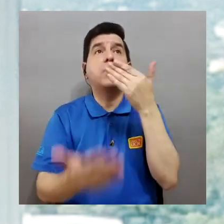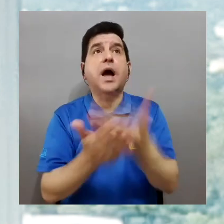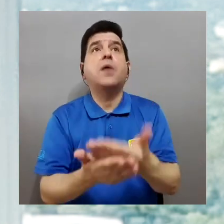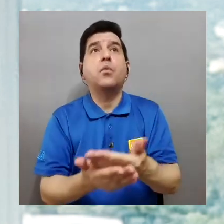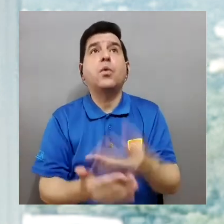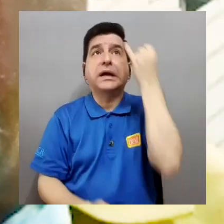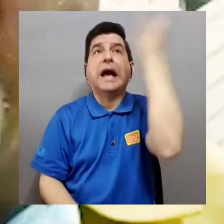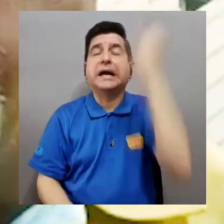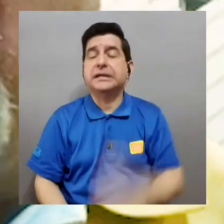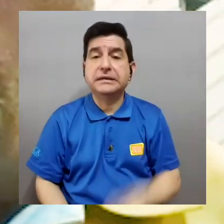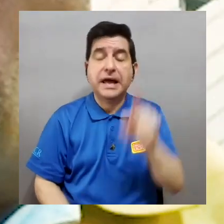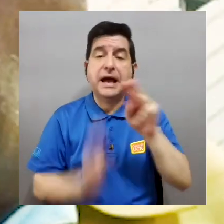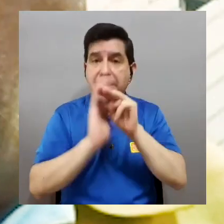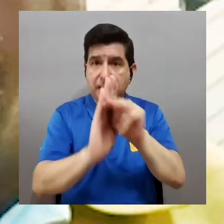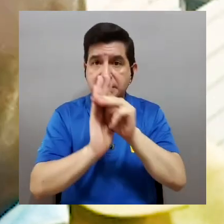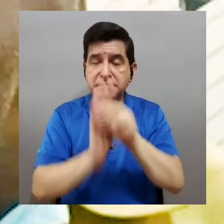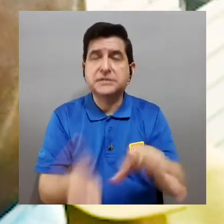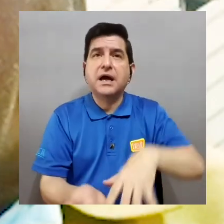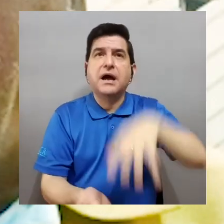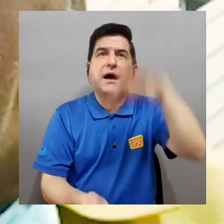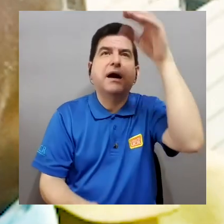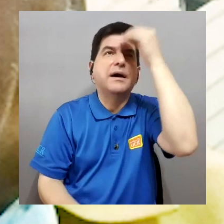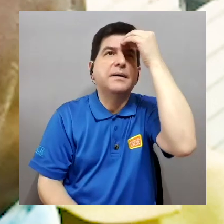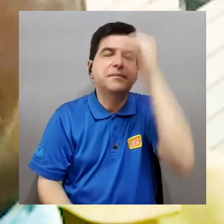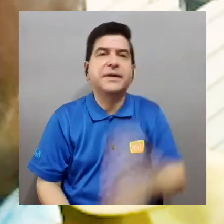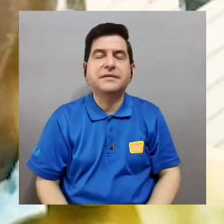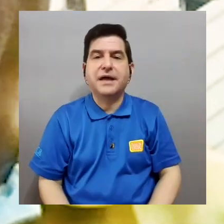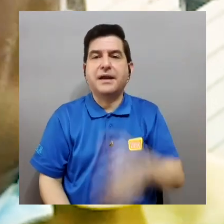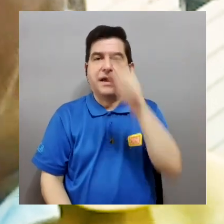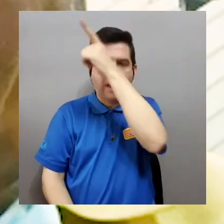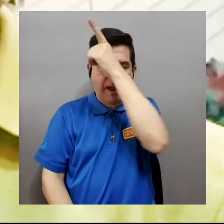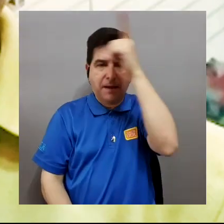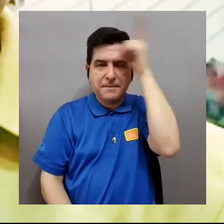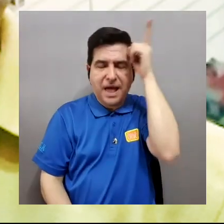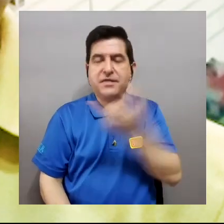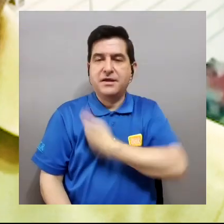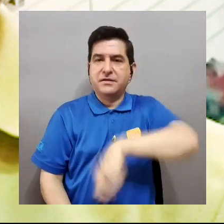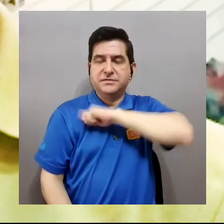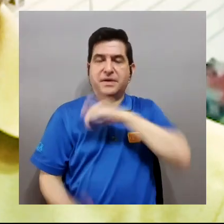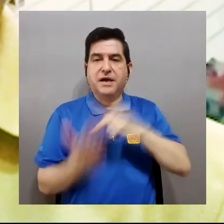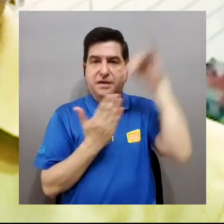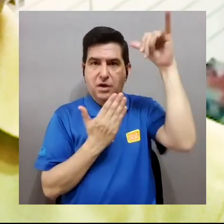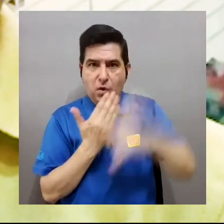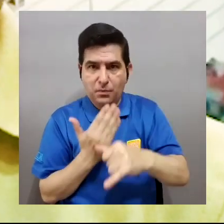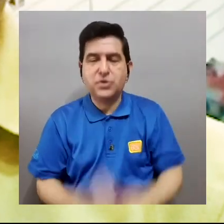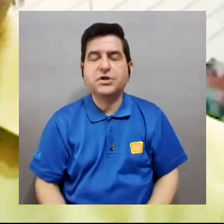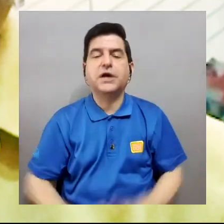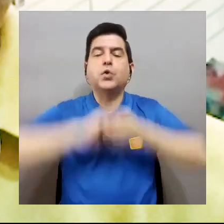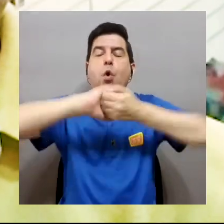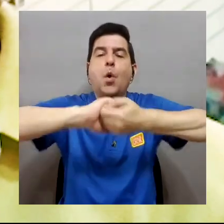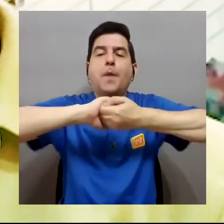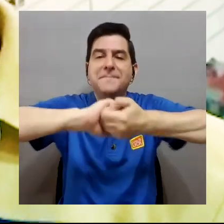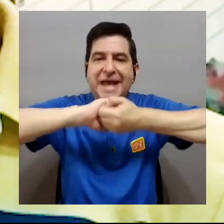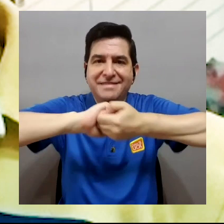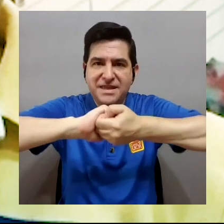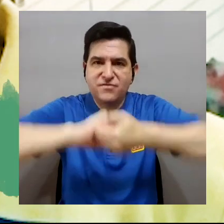muy buena opción. Ese modelo lo aprendimos en Madrid, en España. Se llaman proyectos